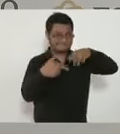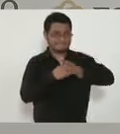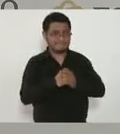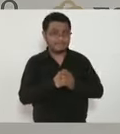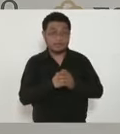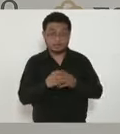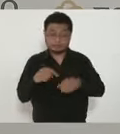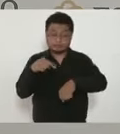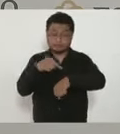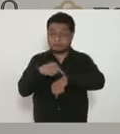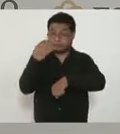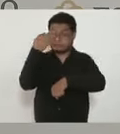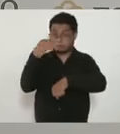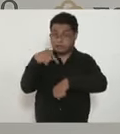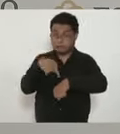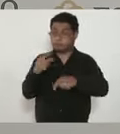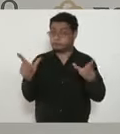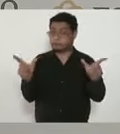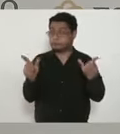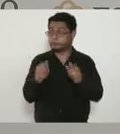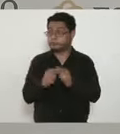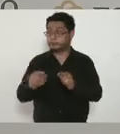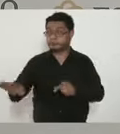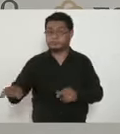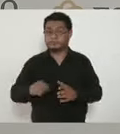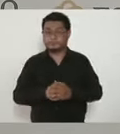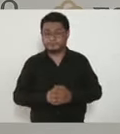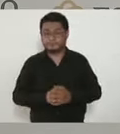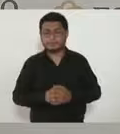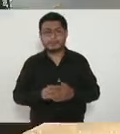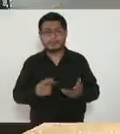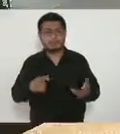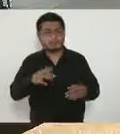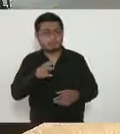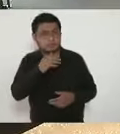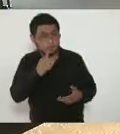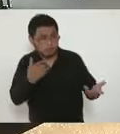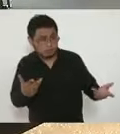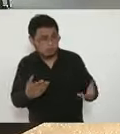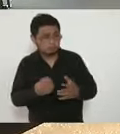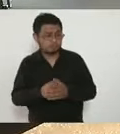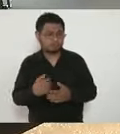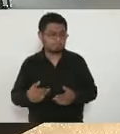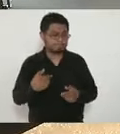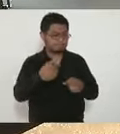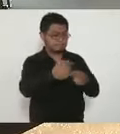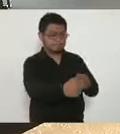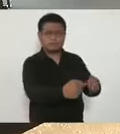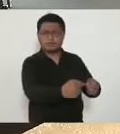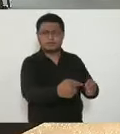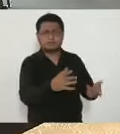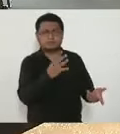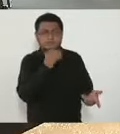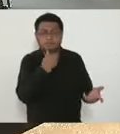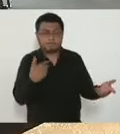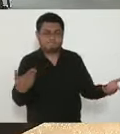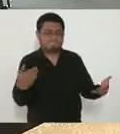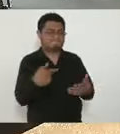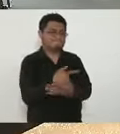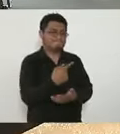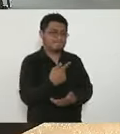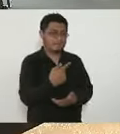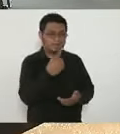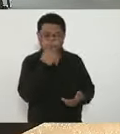muy acotado y por eso no podemos fallar. De ahí que lo que